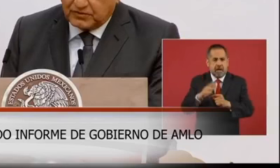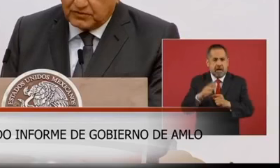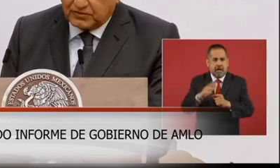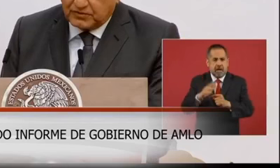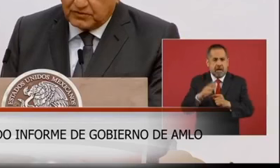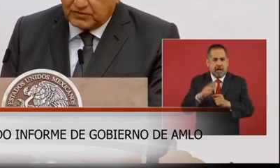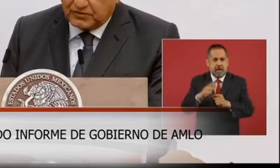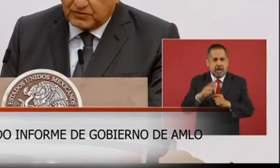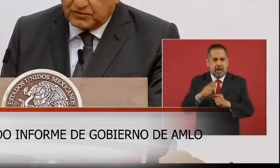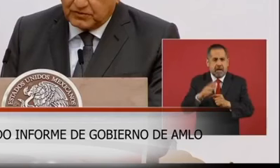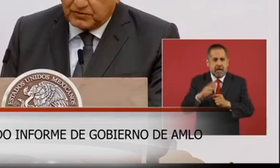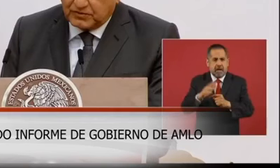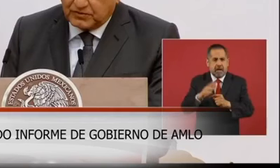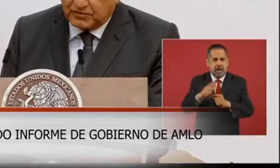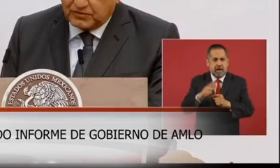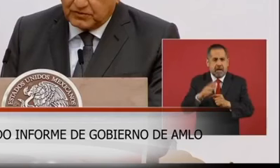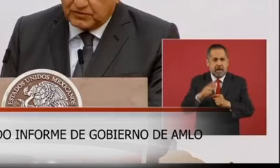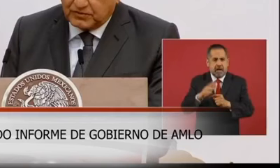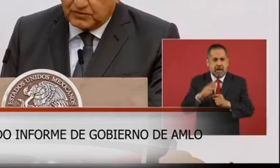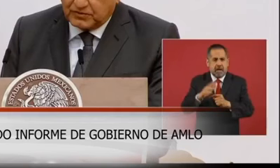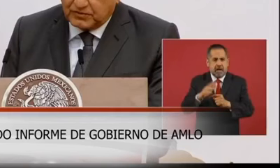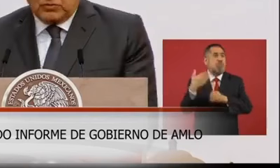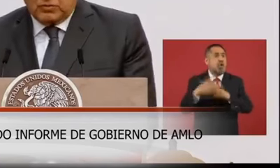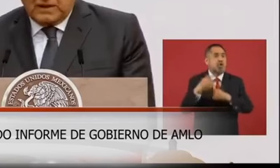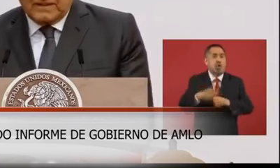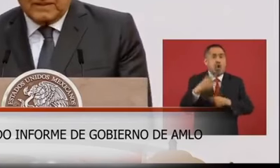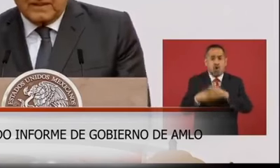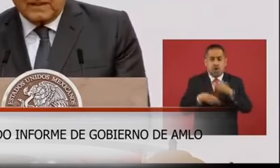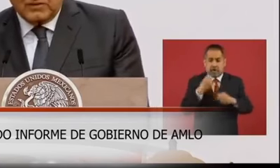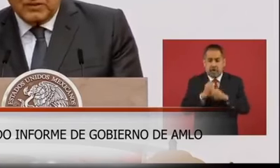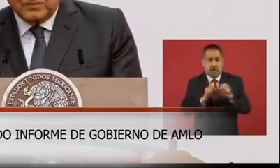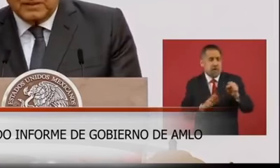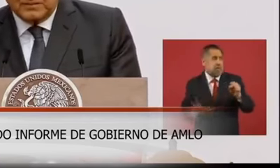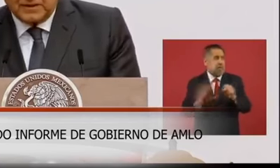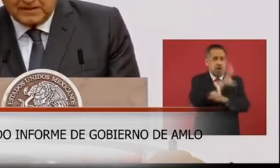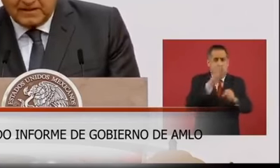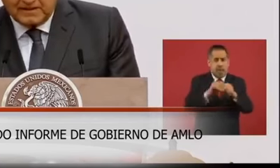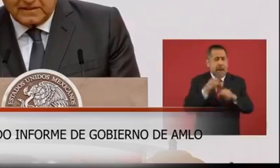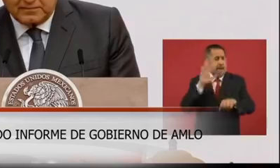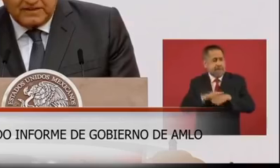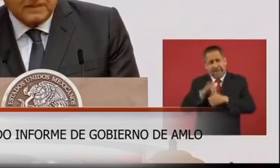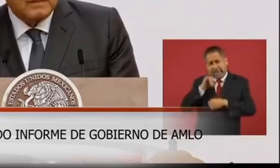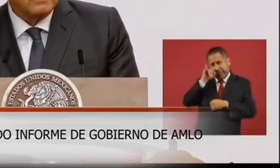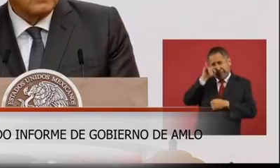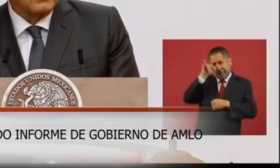las debilidades del gobierno para enfrentar una crisis. México traemos ahorita